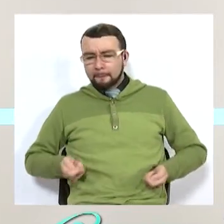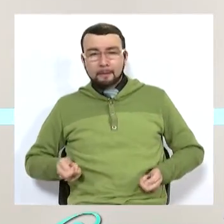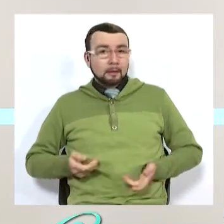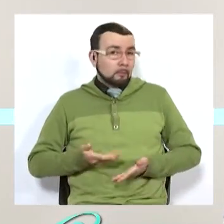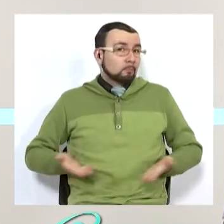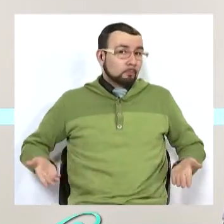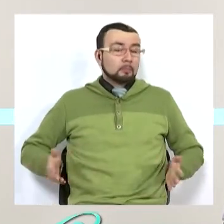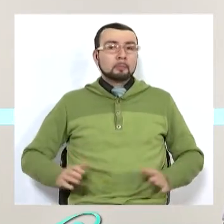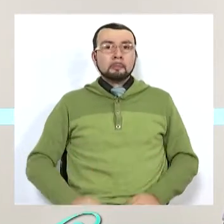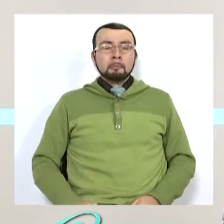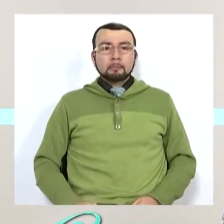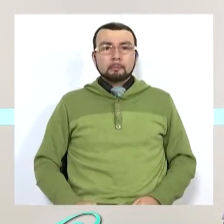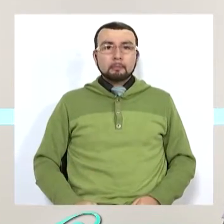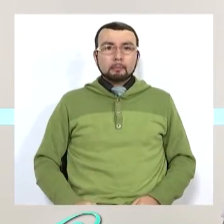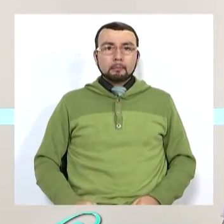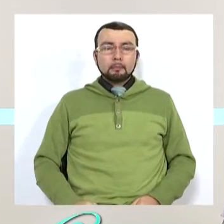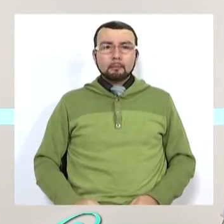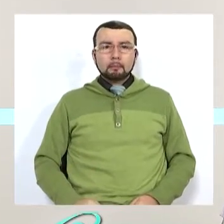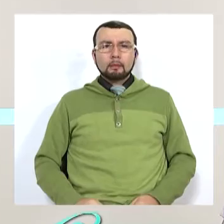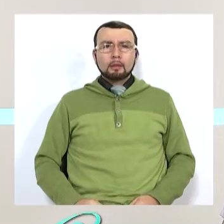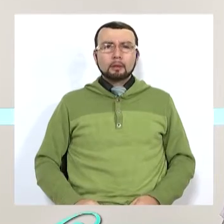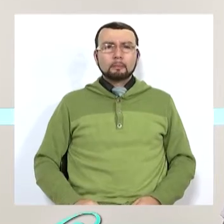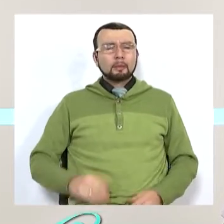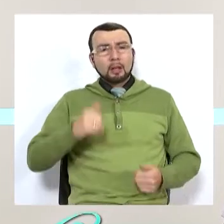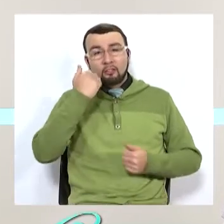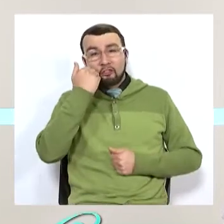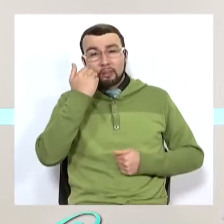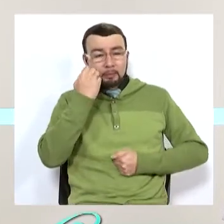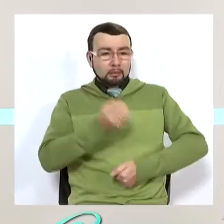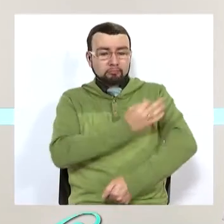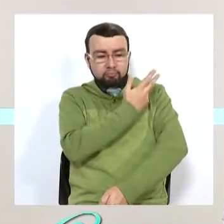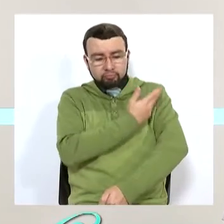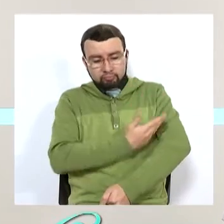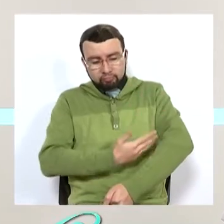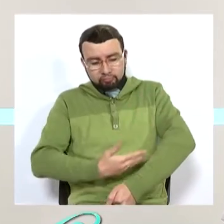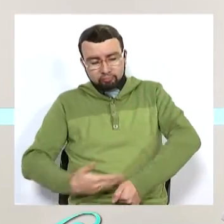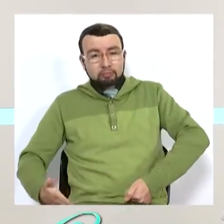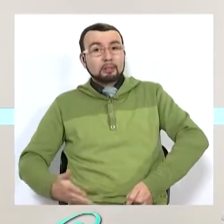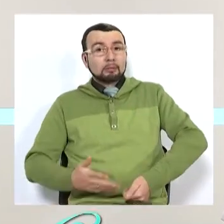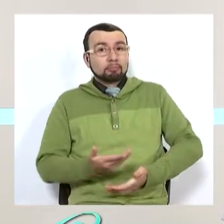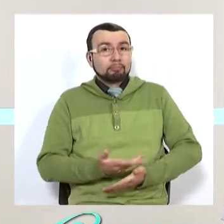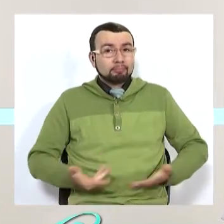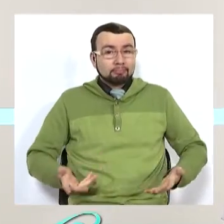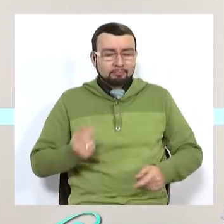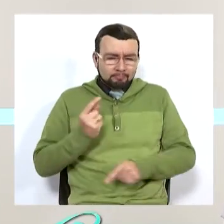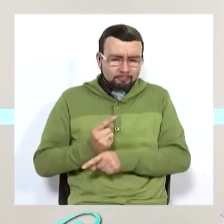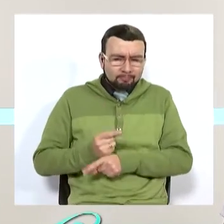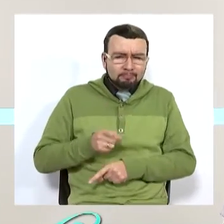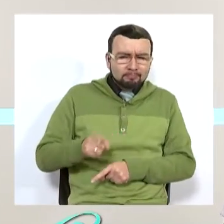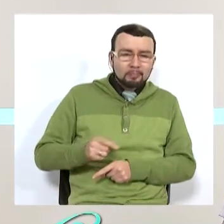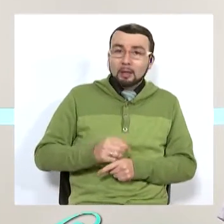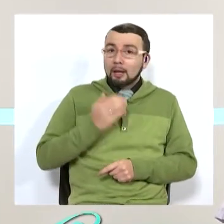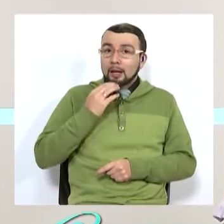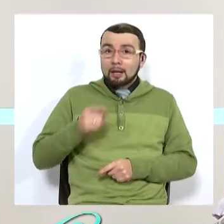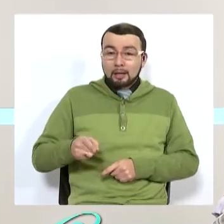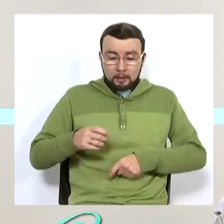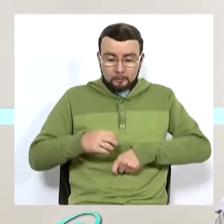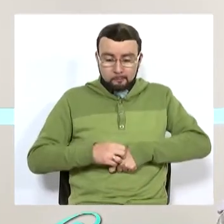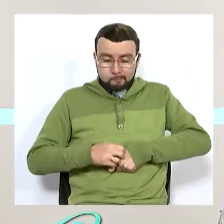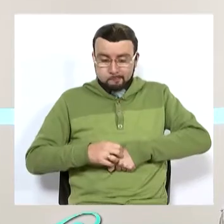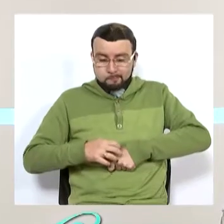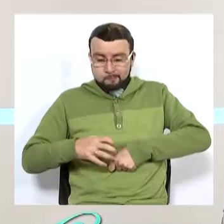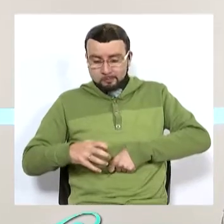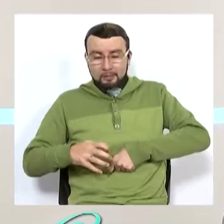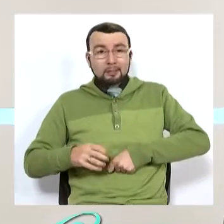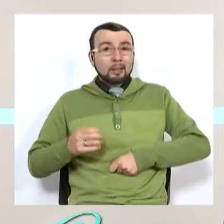litotripsia. Enfermedades del sistema vascular, una cosa importante allí, los aneurismas y los